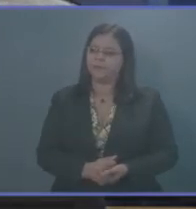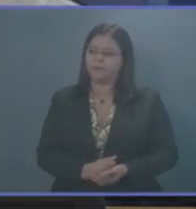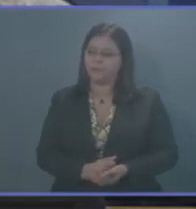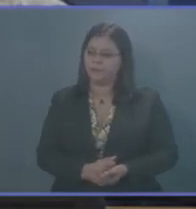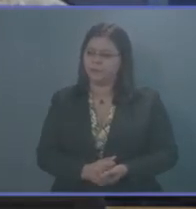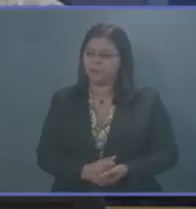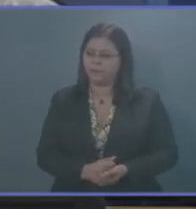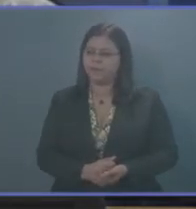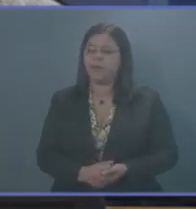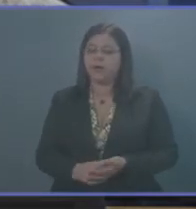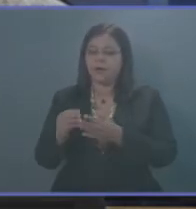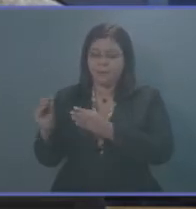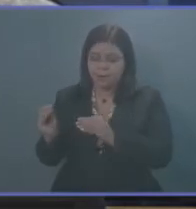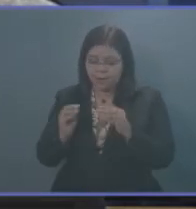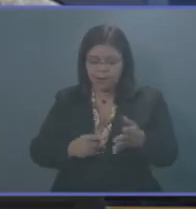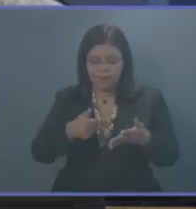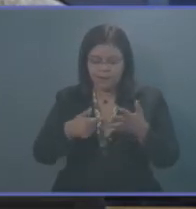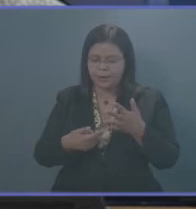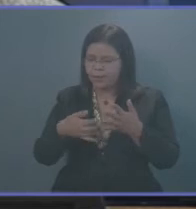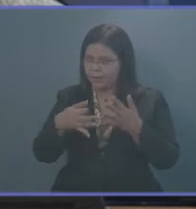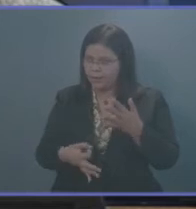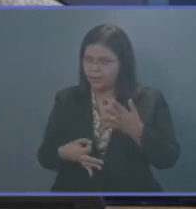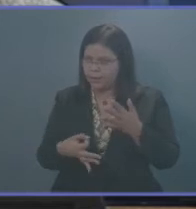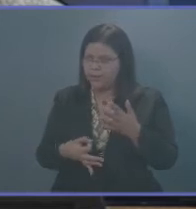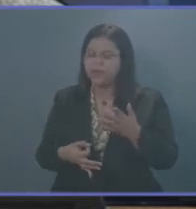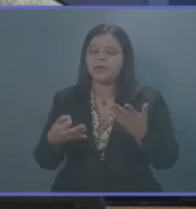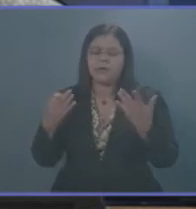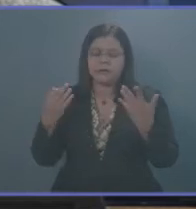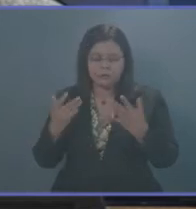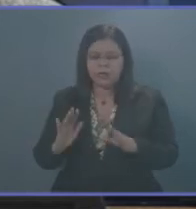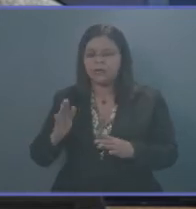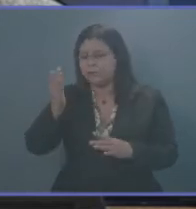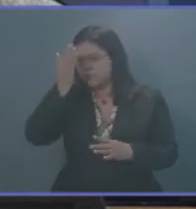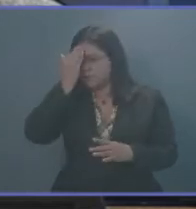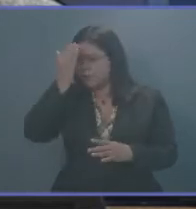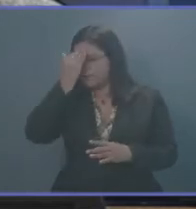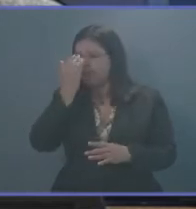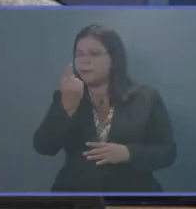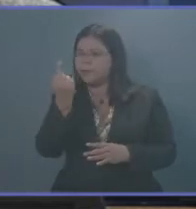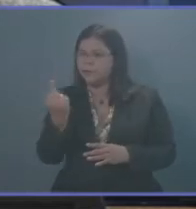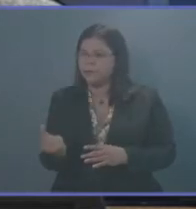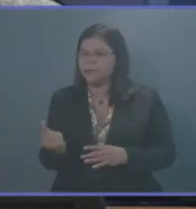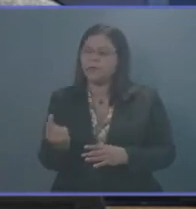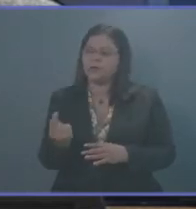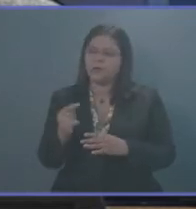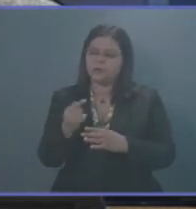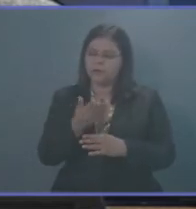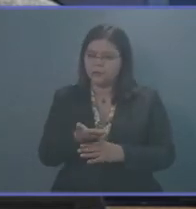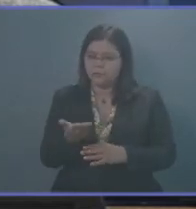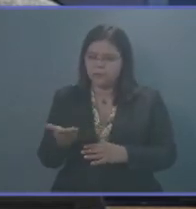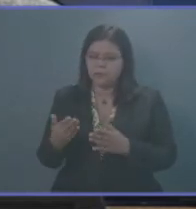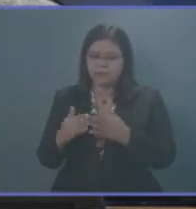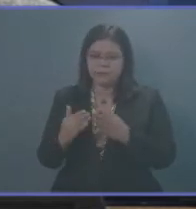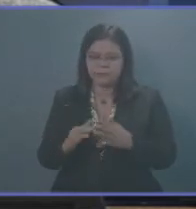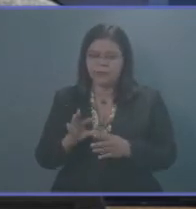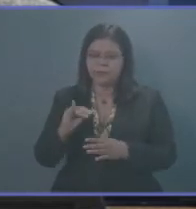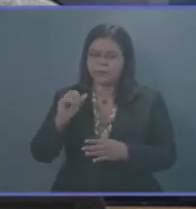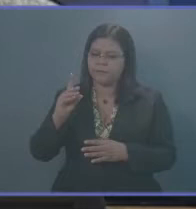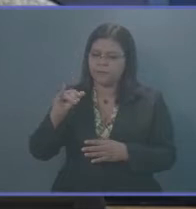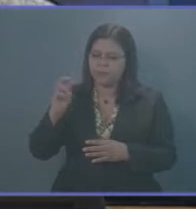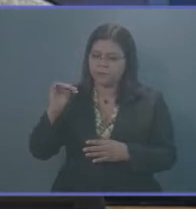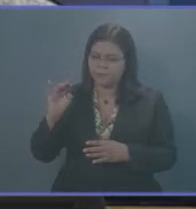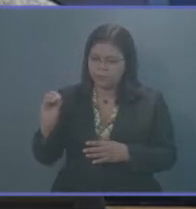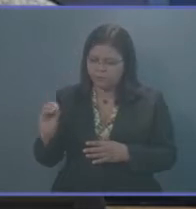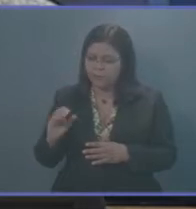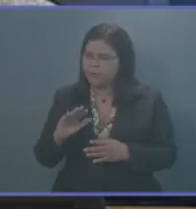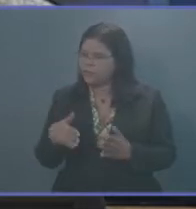Para los efectos de la aplicación de esta ley, se consideran también los sujetos pasivos las comunidades de bienes, cesiones, fideicomisos, sociedades de hecho